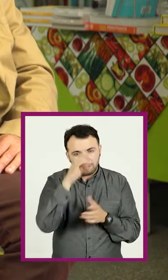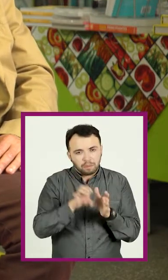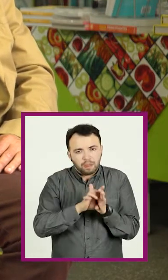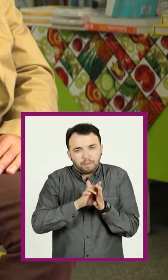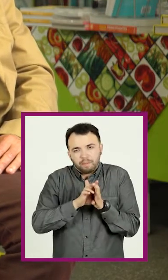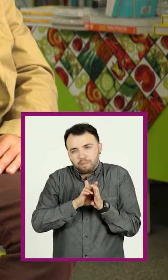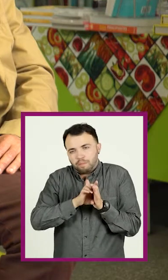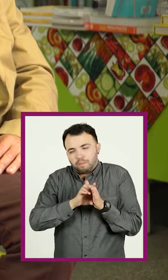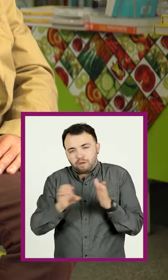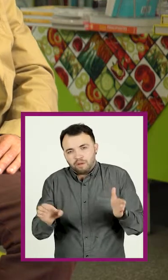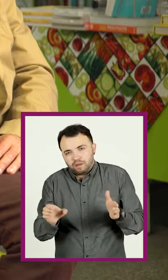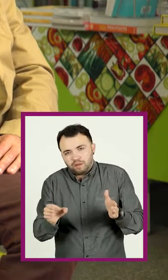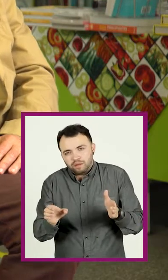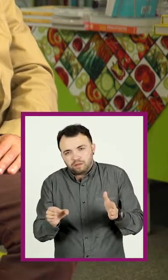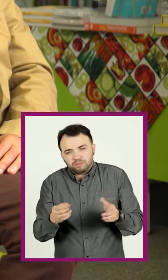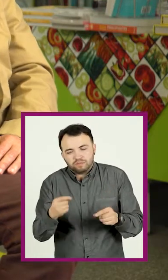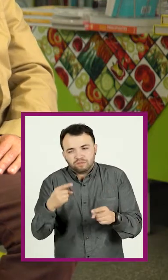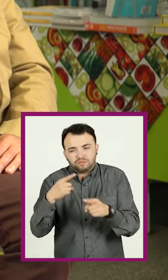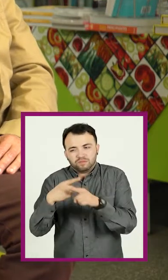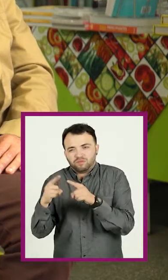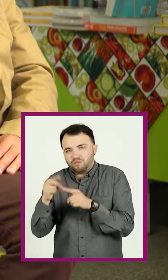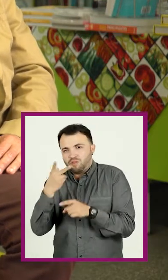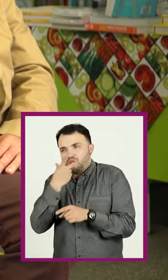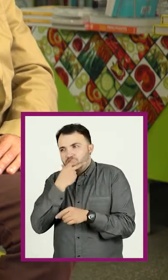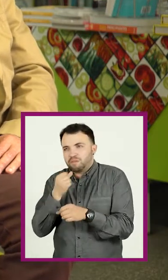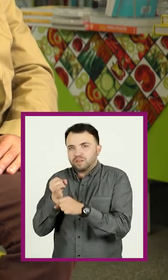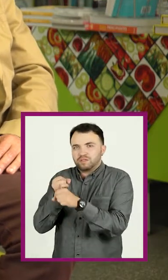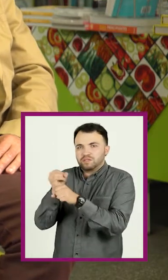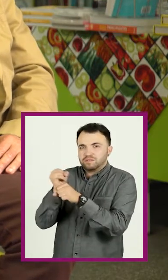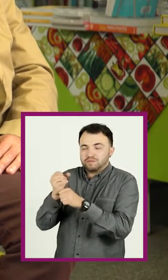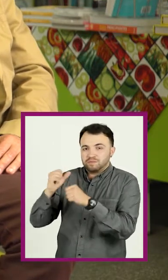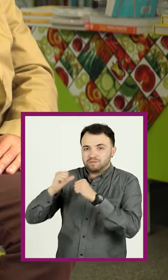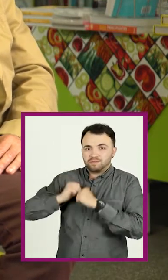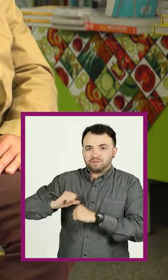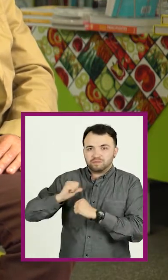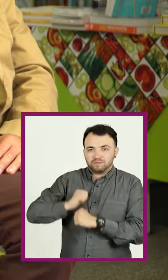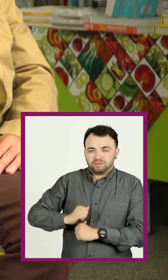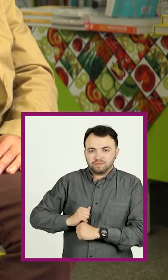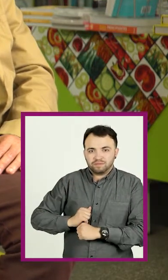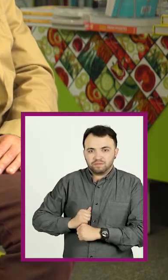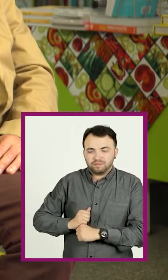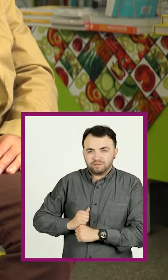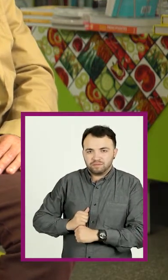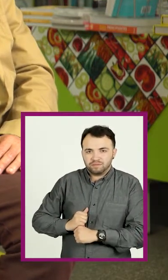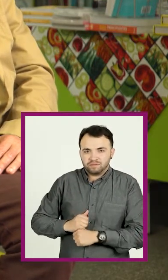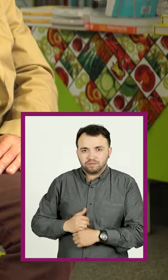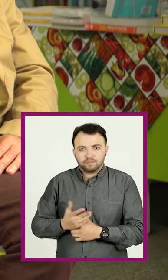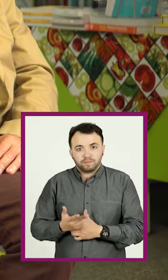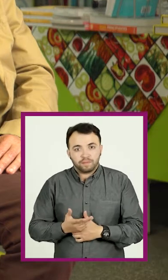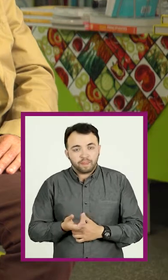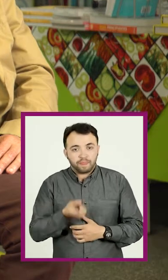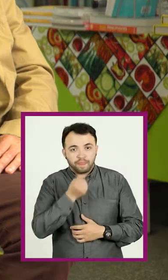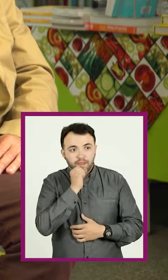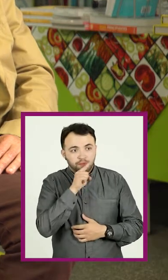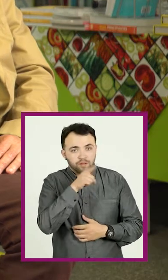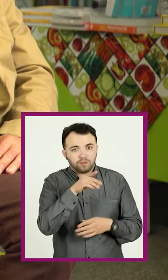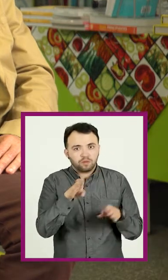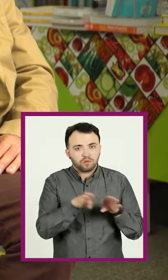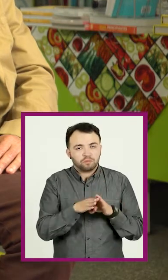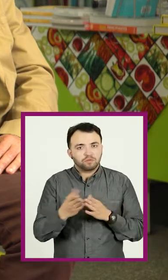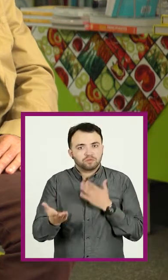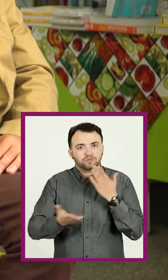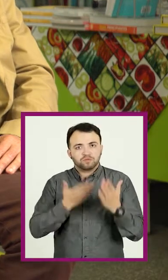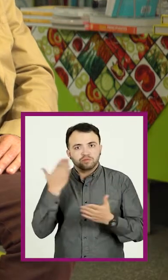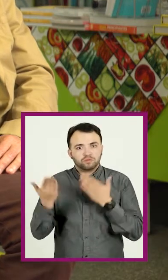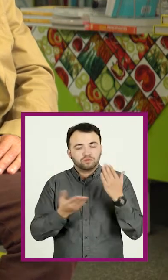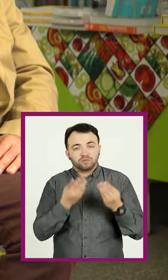Martin Heidegger, o justamente ha sido pues una de las estudiosas de la